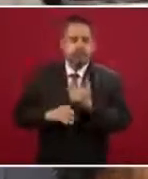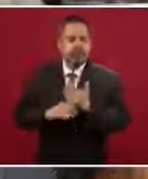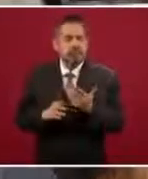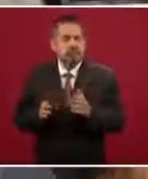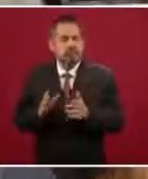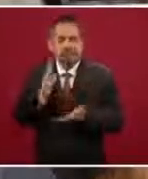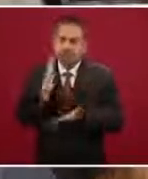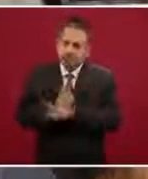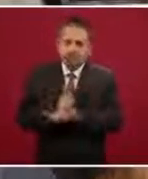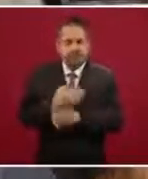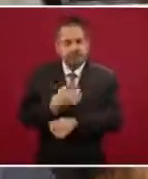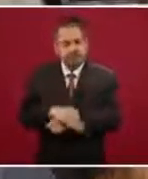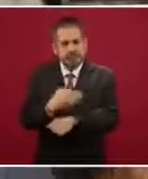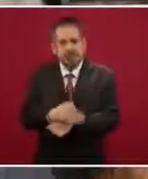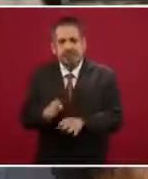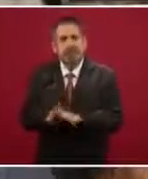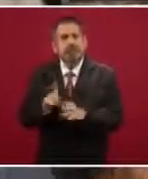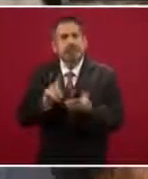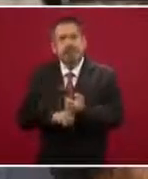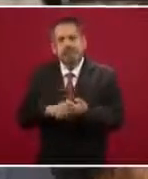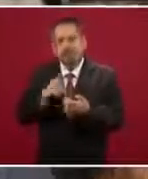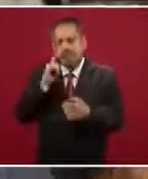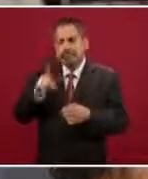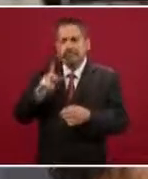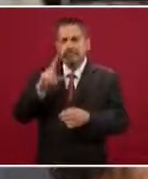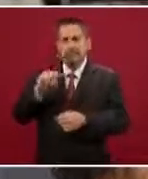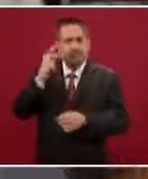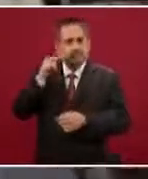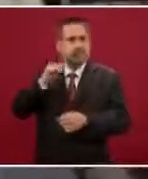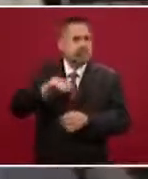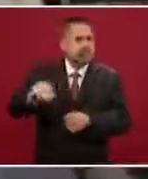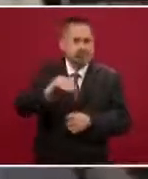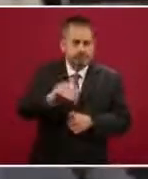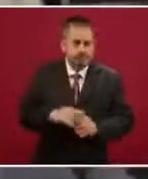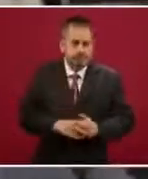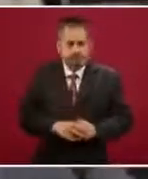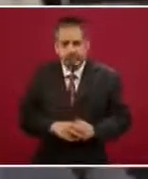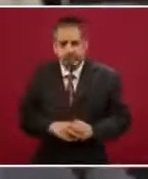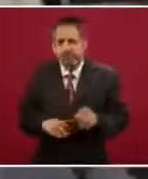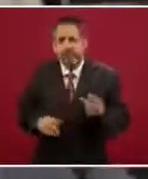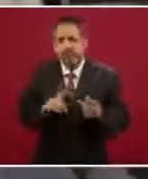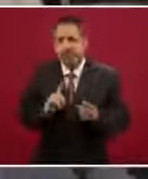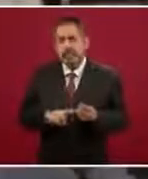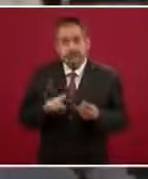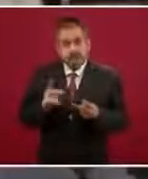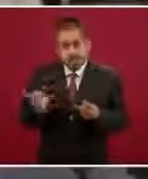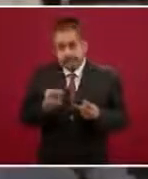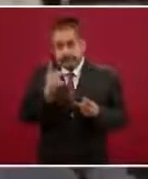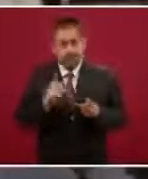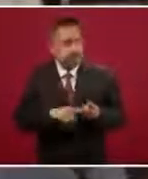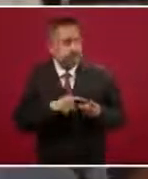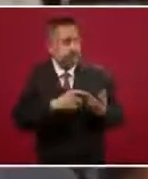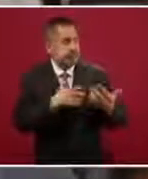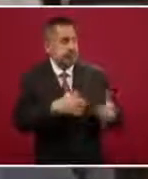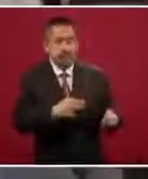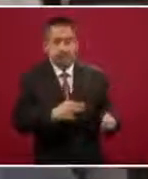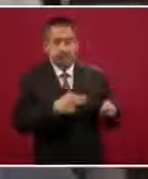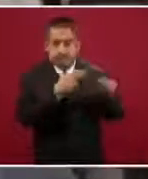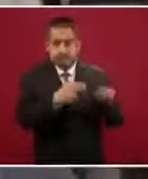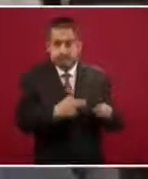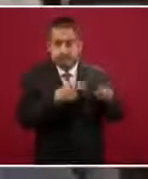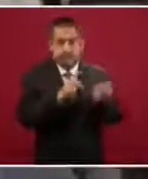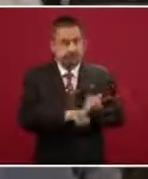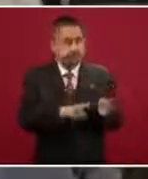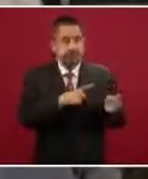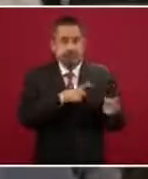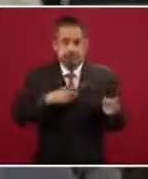daría esta suspensión para las giras del presidente. Presidente, también hay organismos empresariales que consideran que debe de